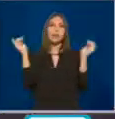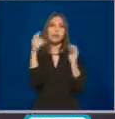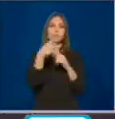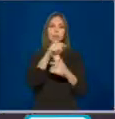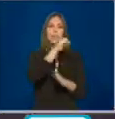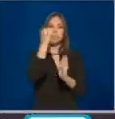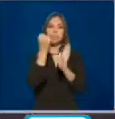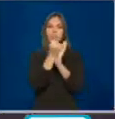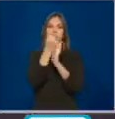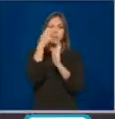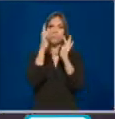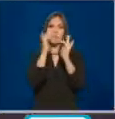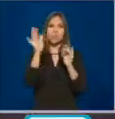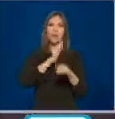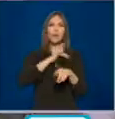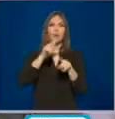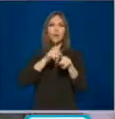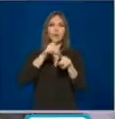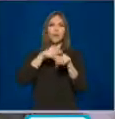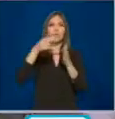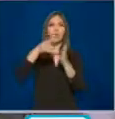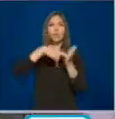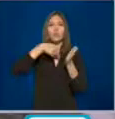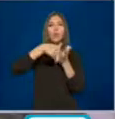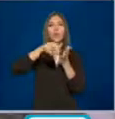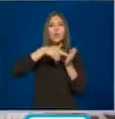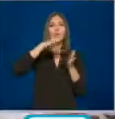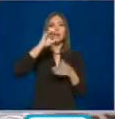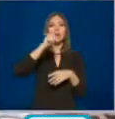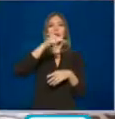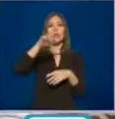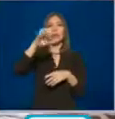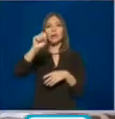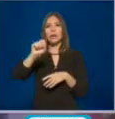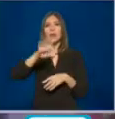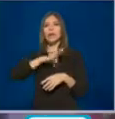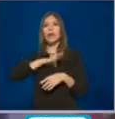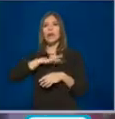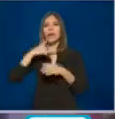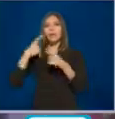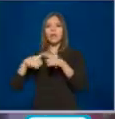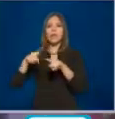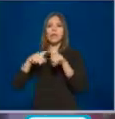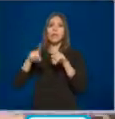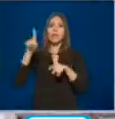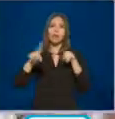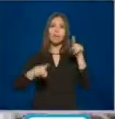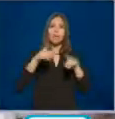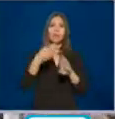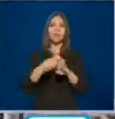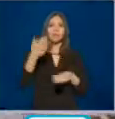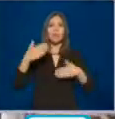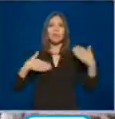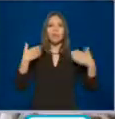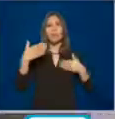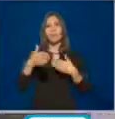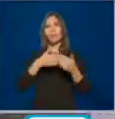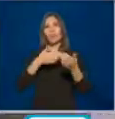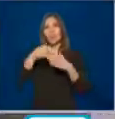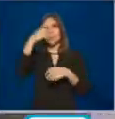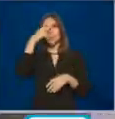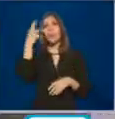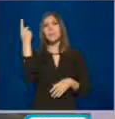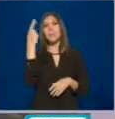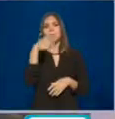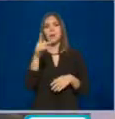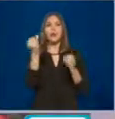Sí. tenemos el rubio de Cannes, tenemos, o sea, hay Ah, está bien. inspirado en cada Está uno de los divertido lugares. A la Está vanguardia divertido. México. Pero también tiene